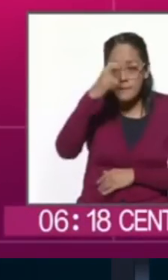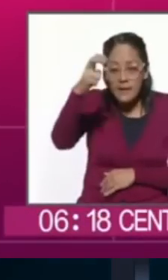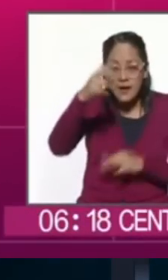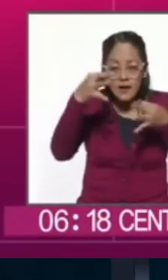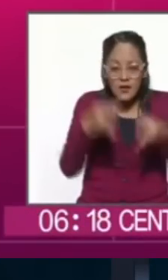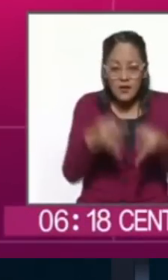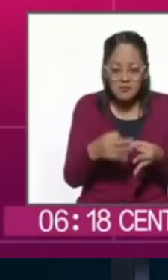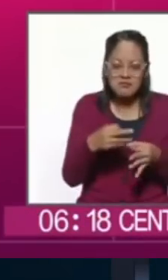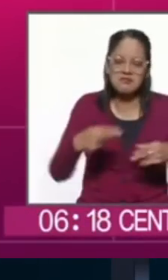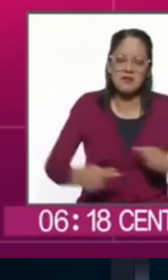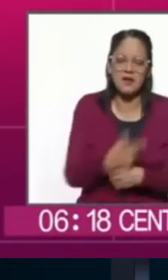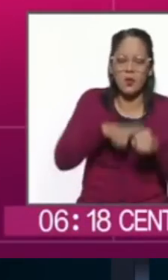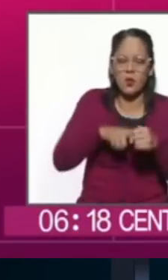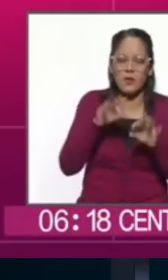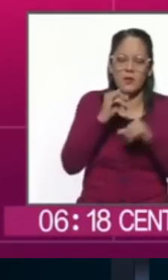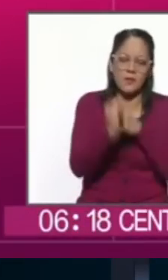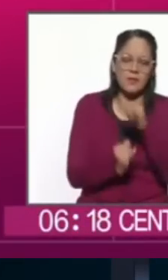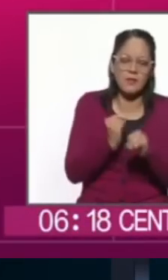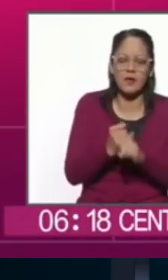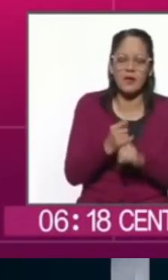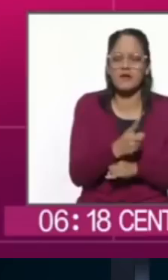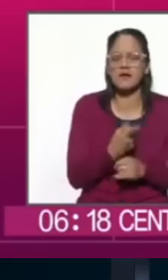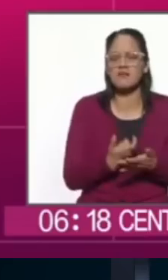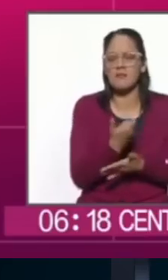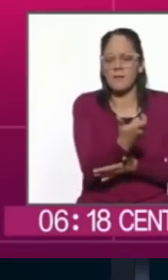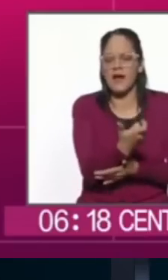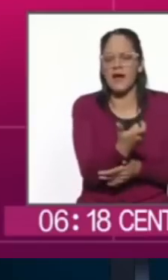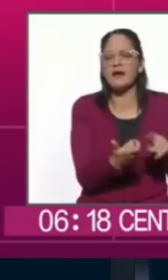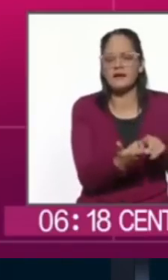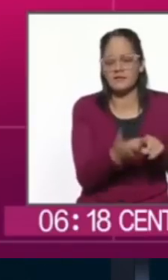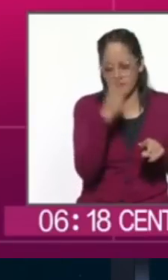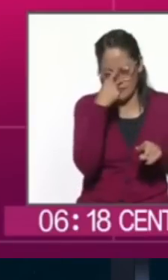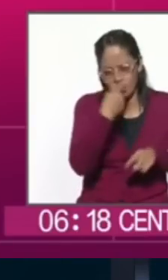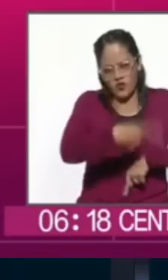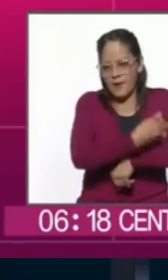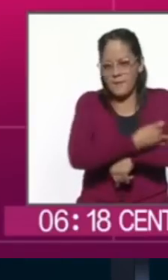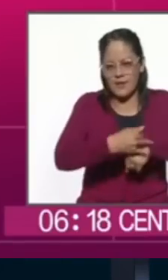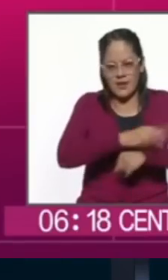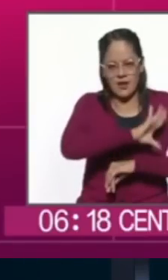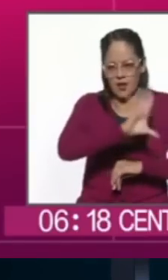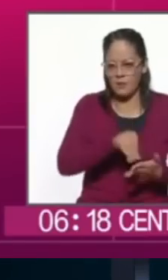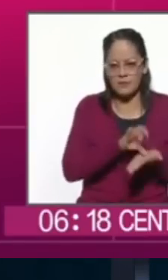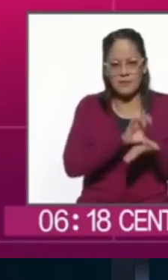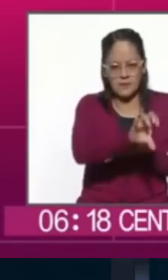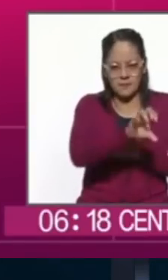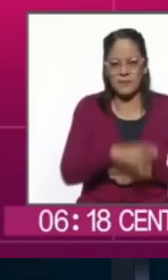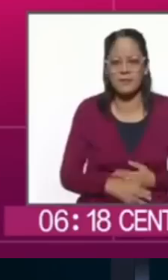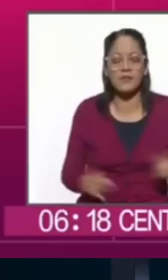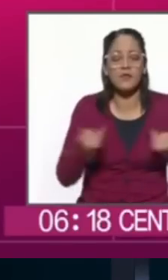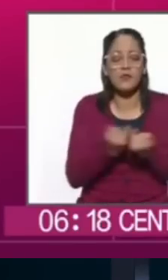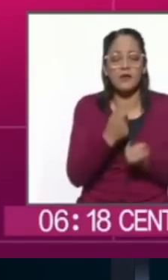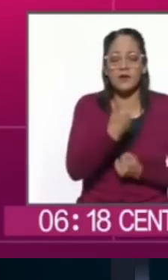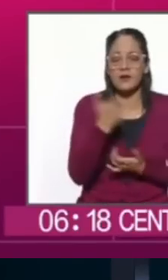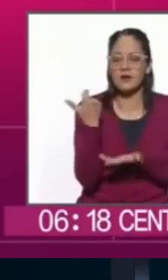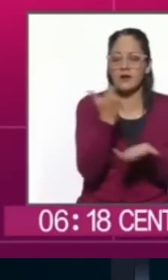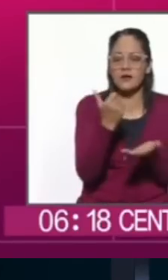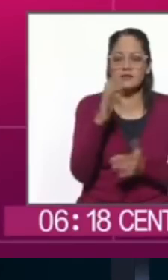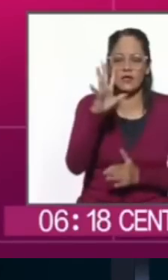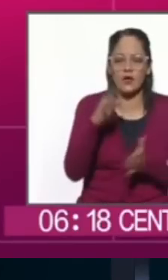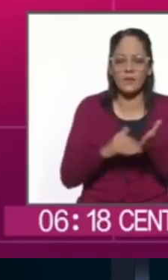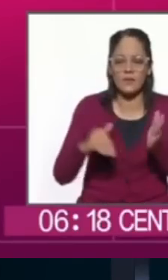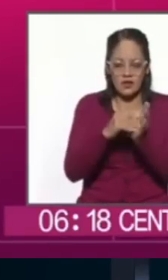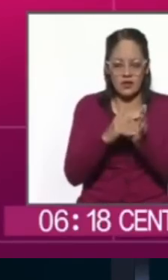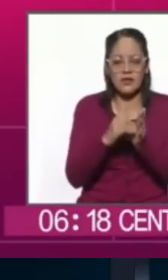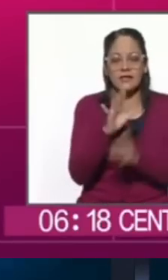o internacionales, reciben viáticos para ellos y sus familias. 15. Tienen un presupuesto de